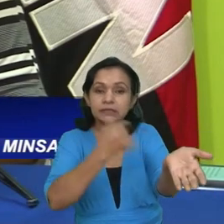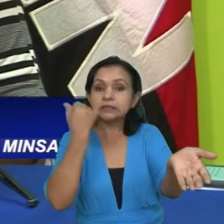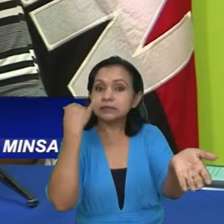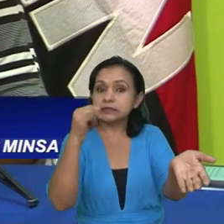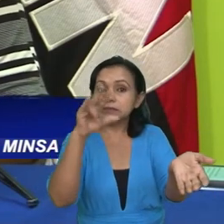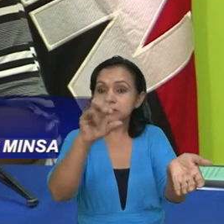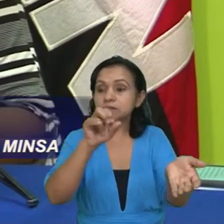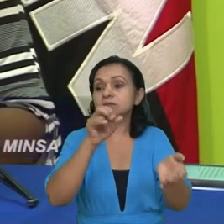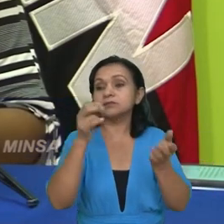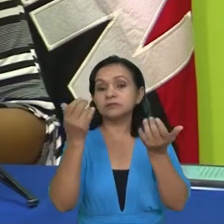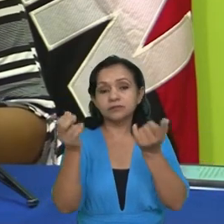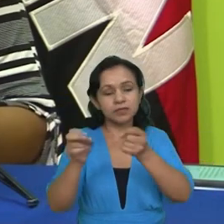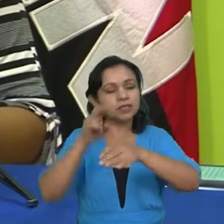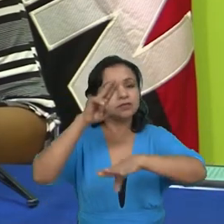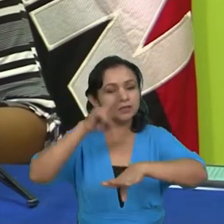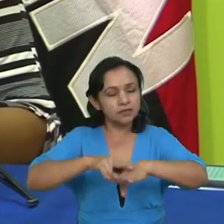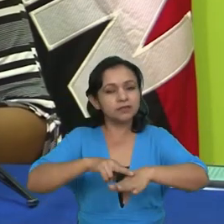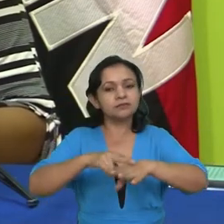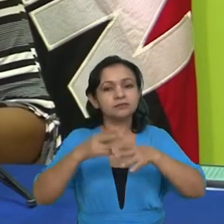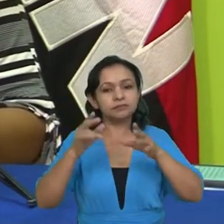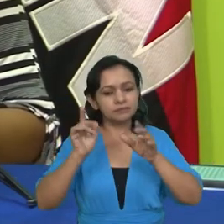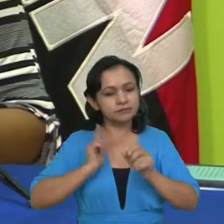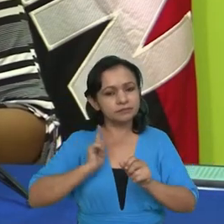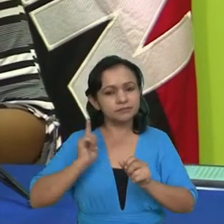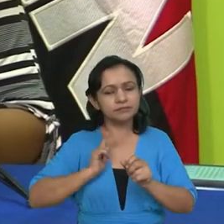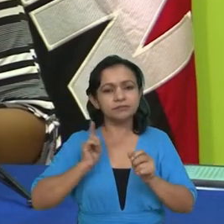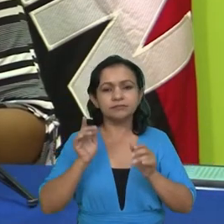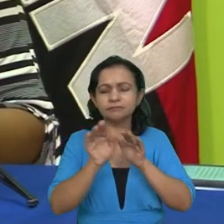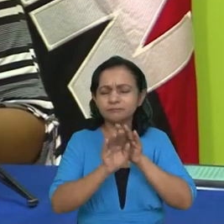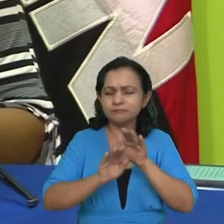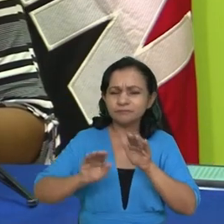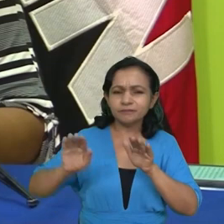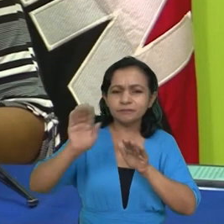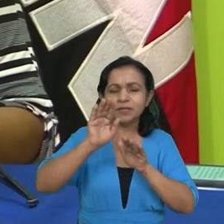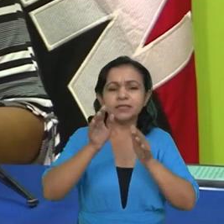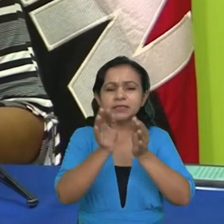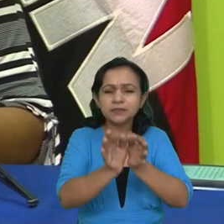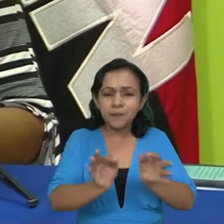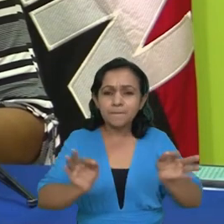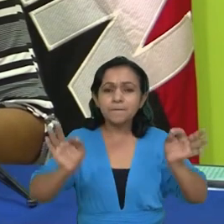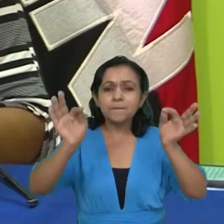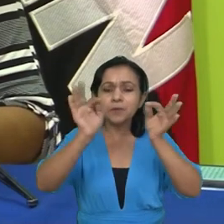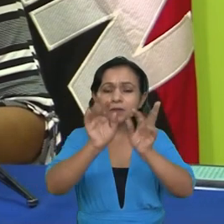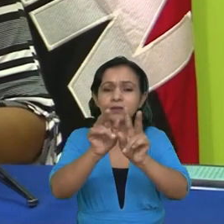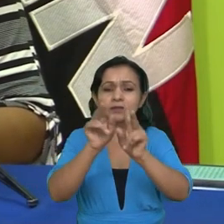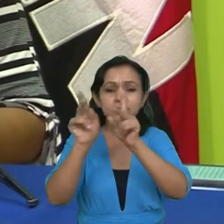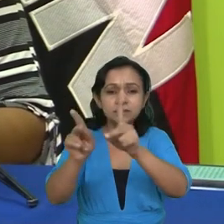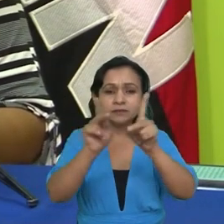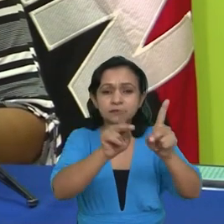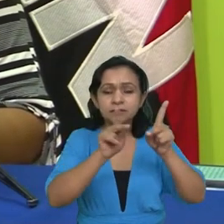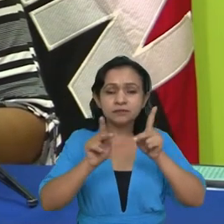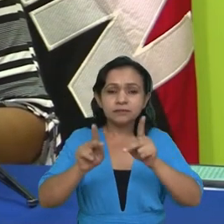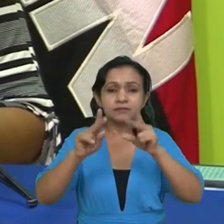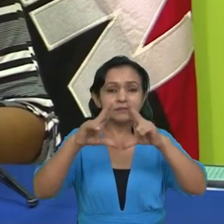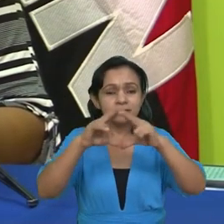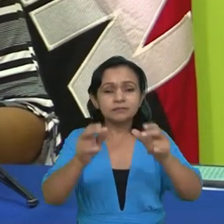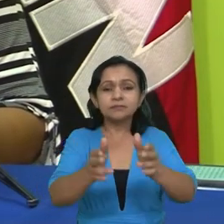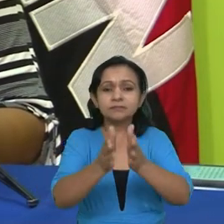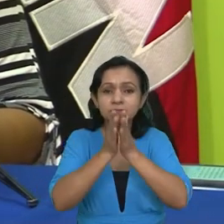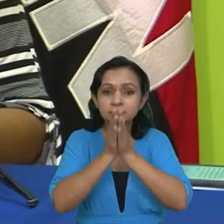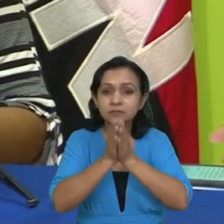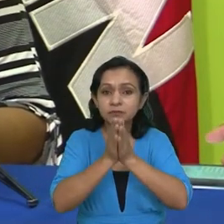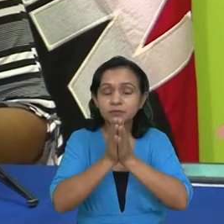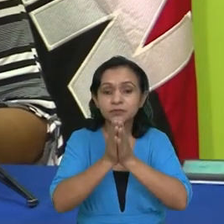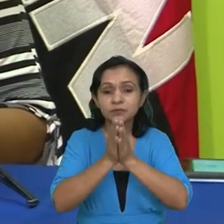a nivel nacional y la lo más clave para nosotros es que la población de nicaragüenses asuma